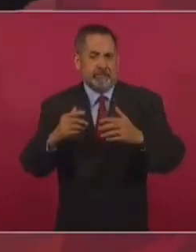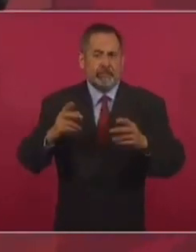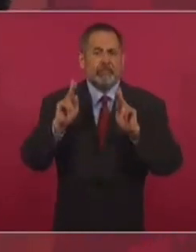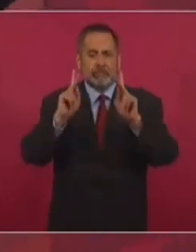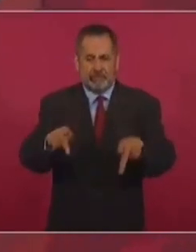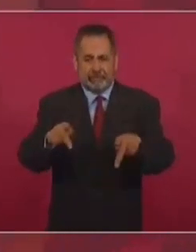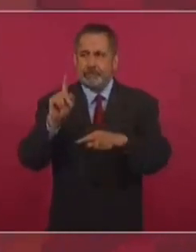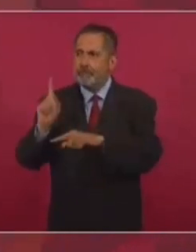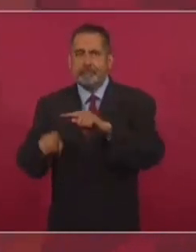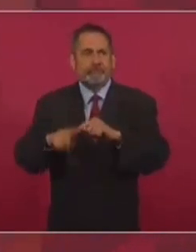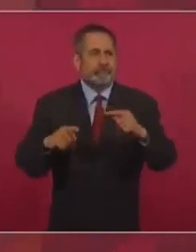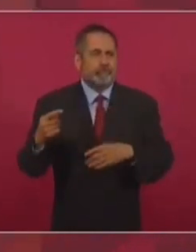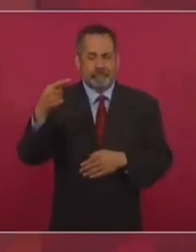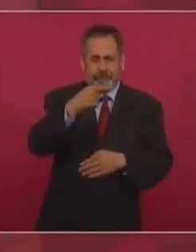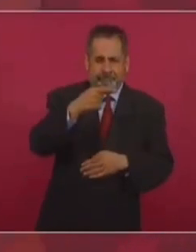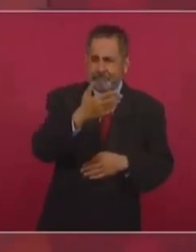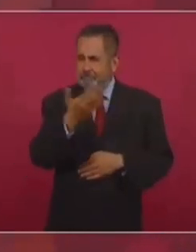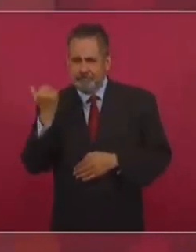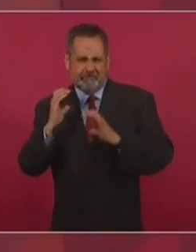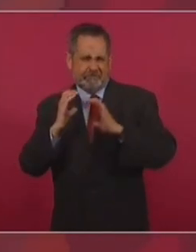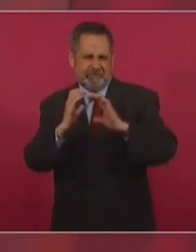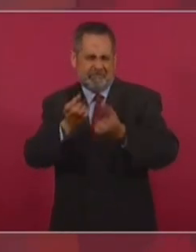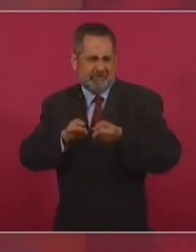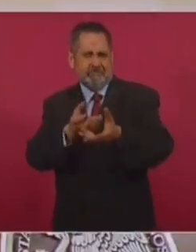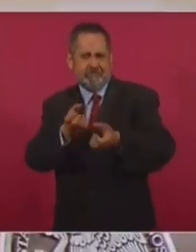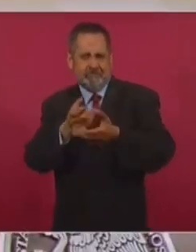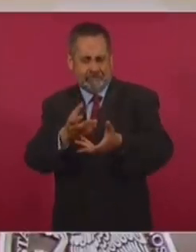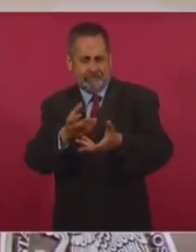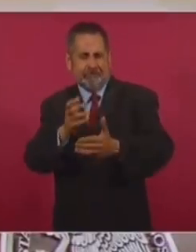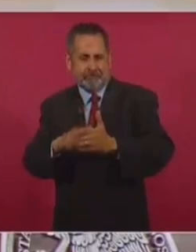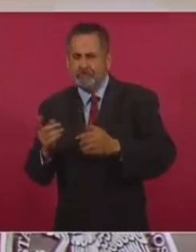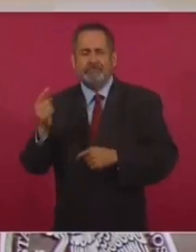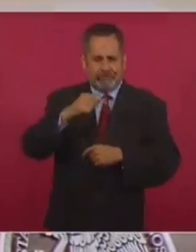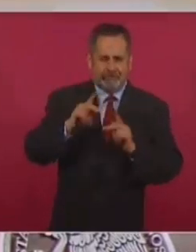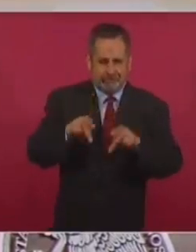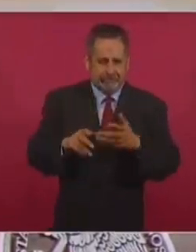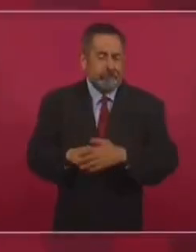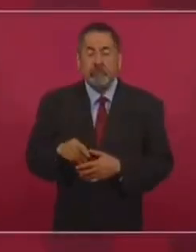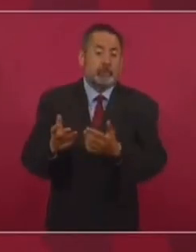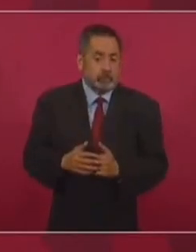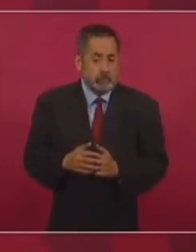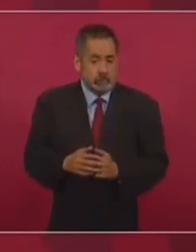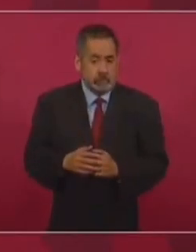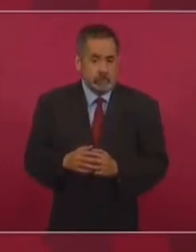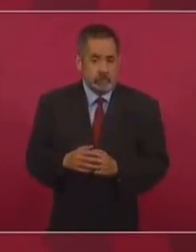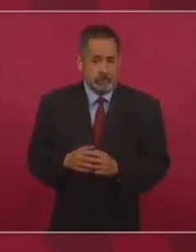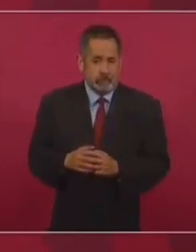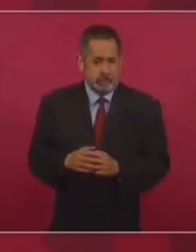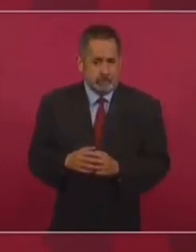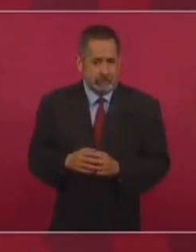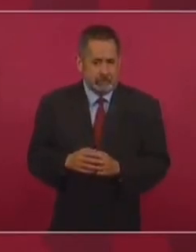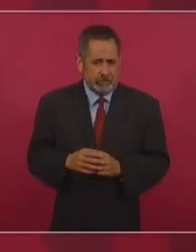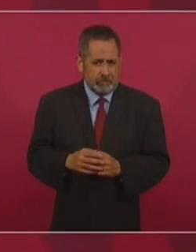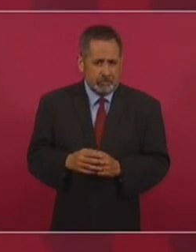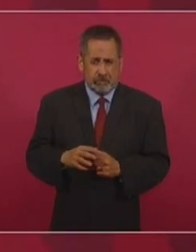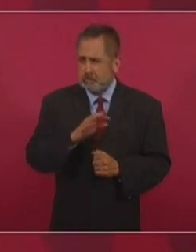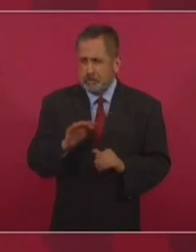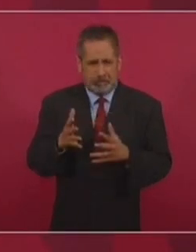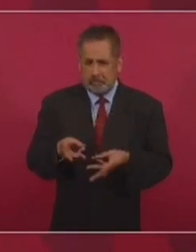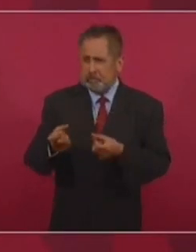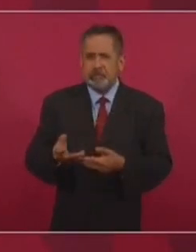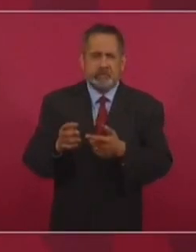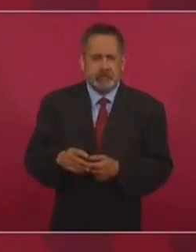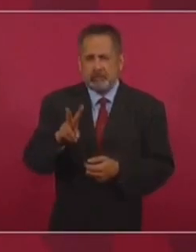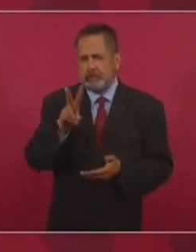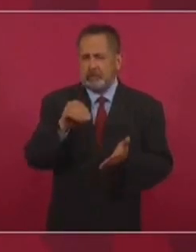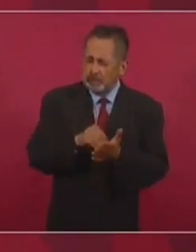puentes para poder transportar todo ese equipo. Pues todo eso significó una inversión de alrededor